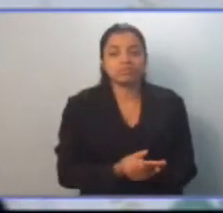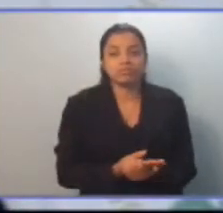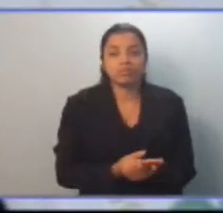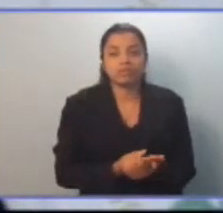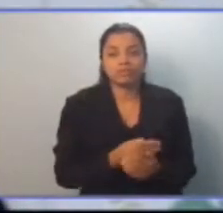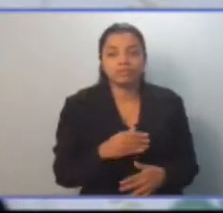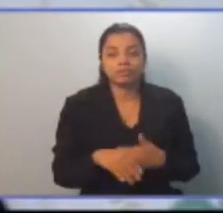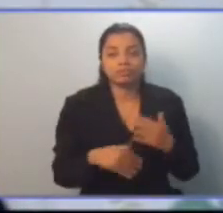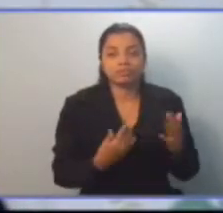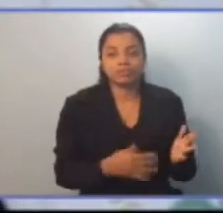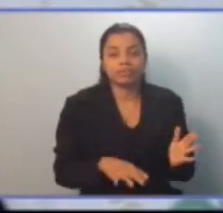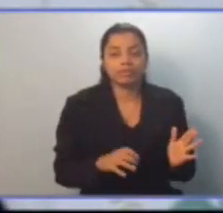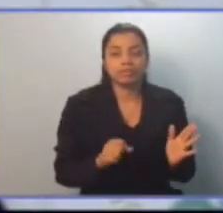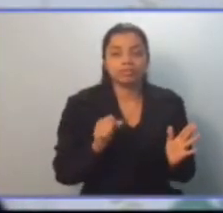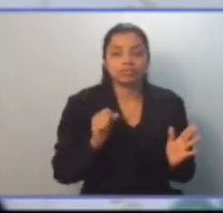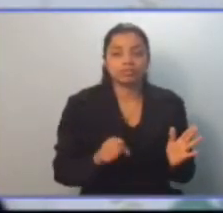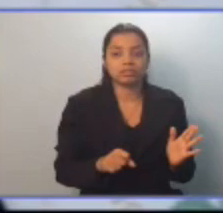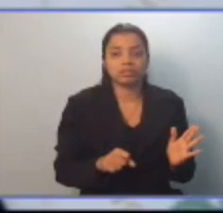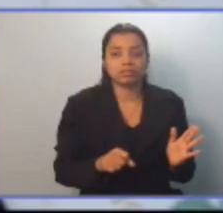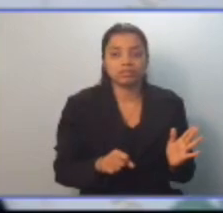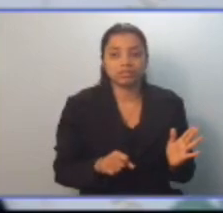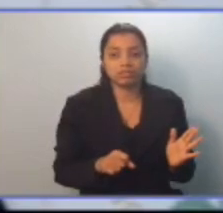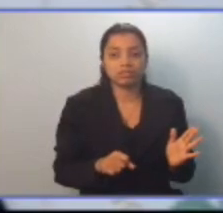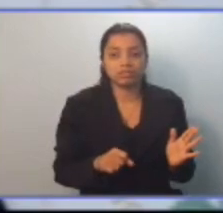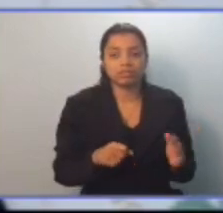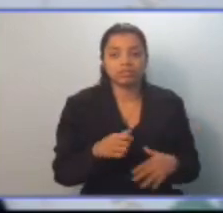una propuesta técnica que tiene que ver con un sistema